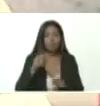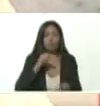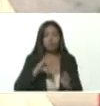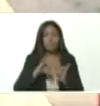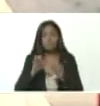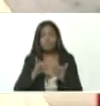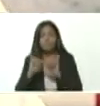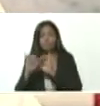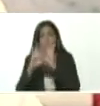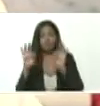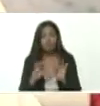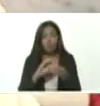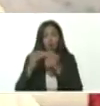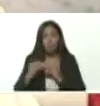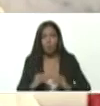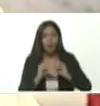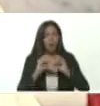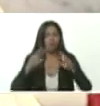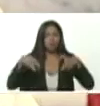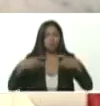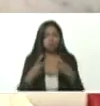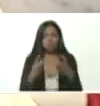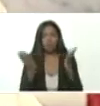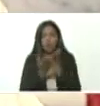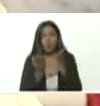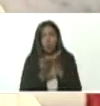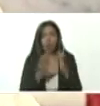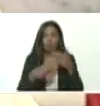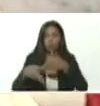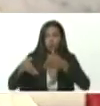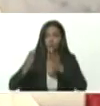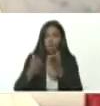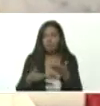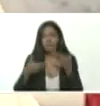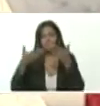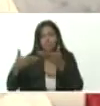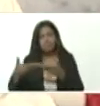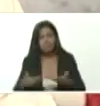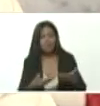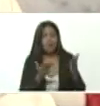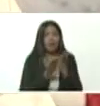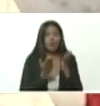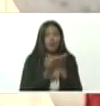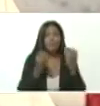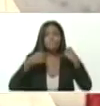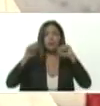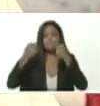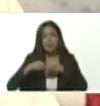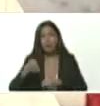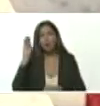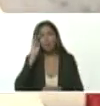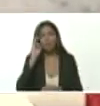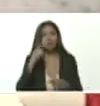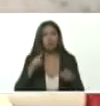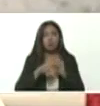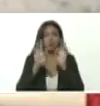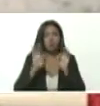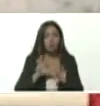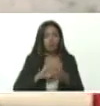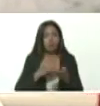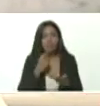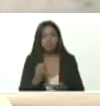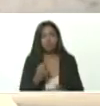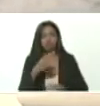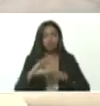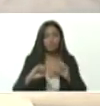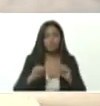aquí se reparan escuelas, se construyen escuelas, se dotan las escuelas, se preparan a los maestros. Porque hay que decir que nosotros